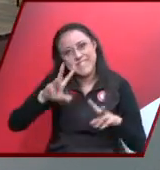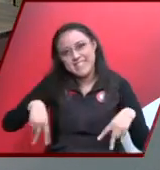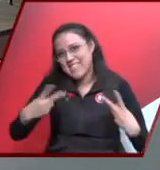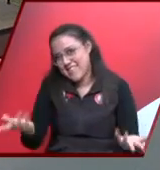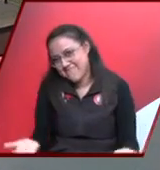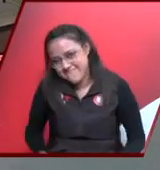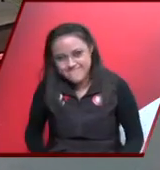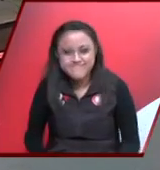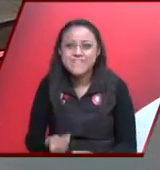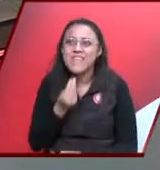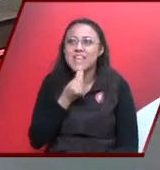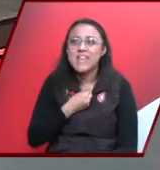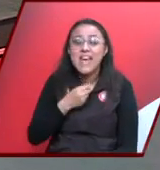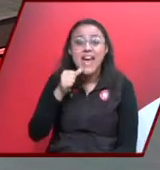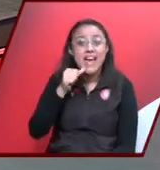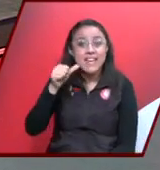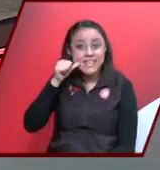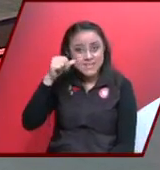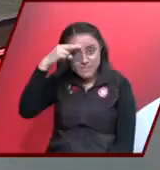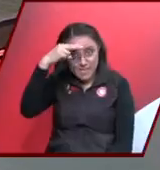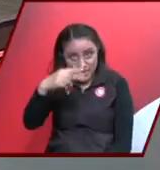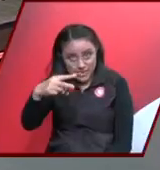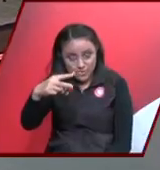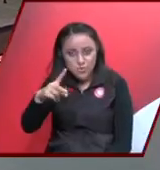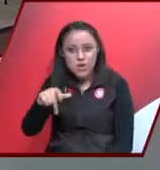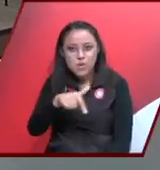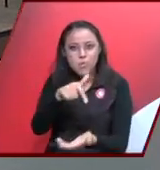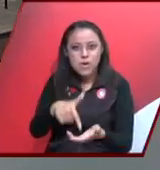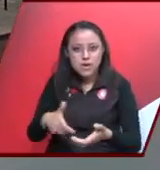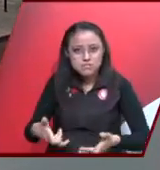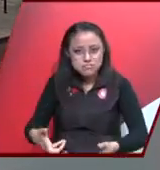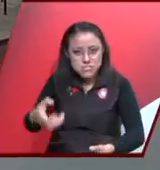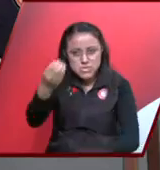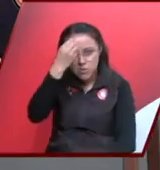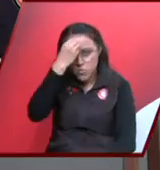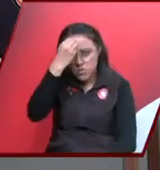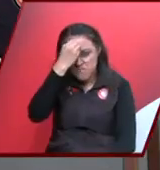Vamos al México de ayer. El acueducto de Chapultepec.